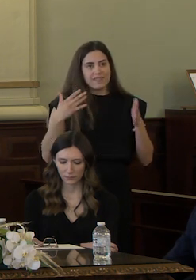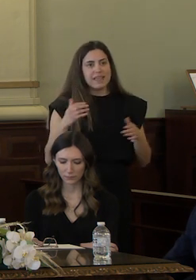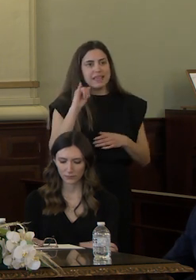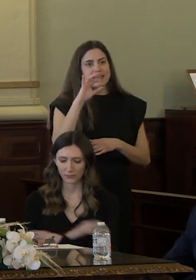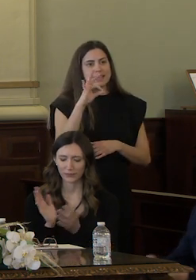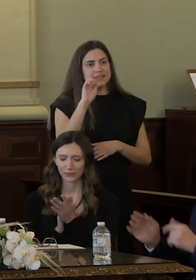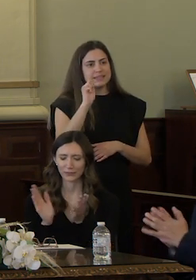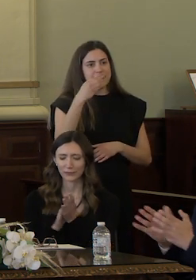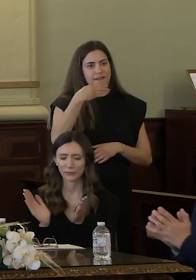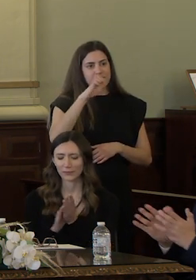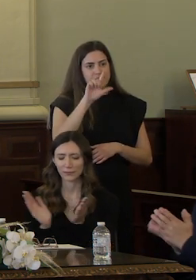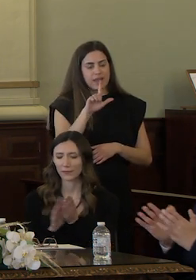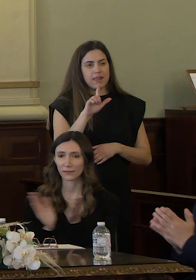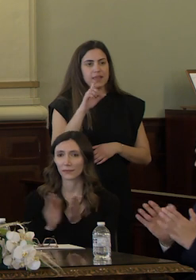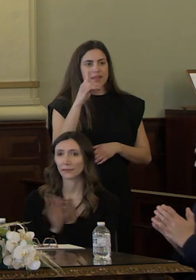Rosa, para nuestra chena.